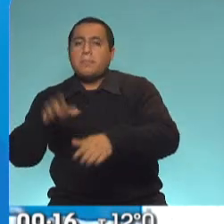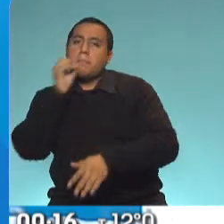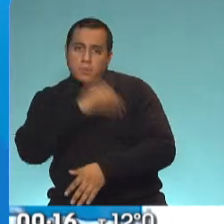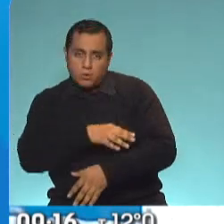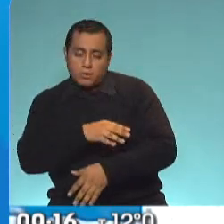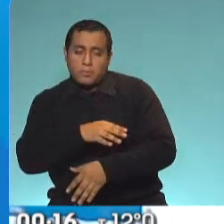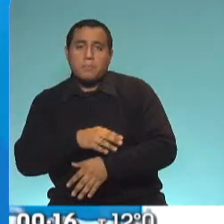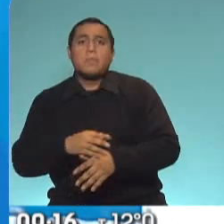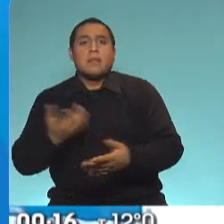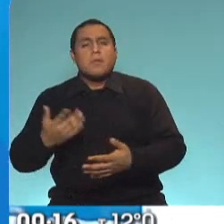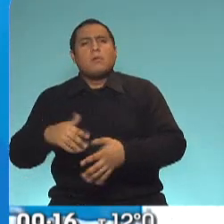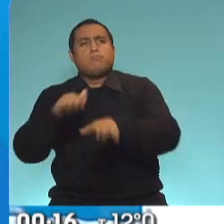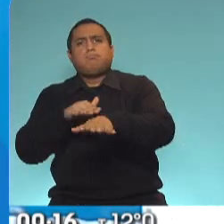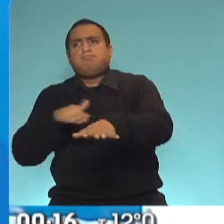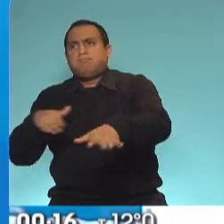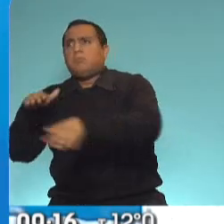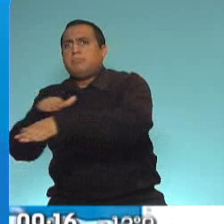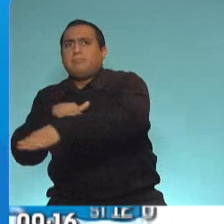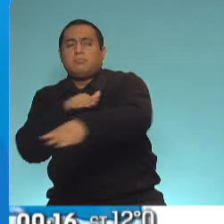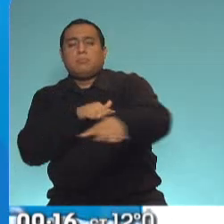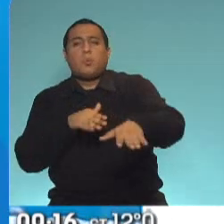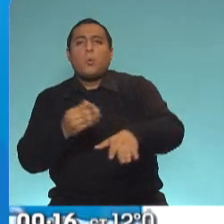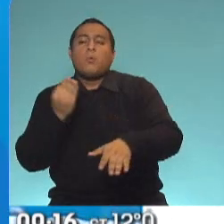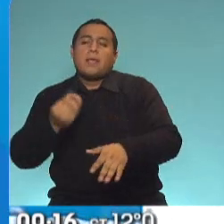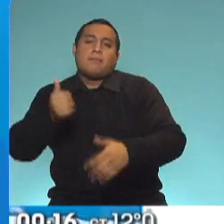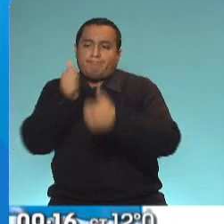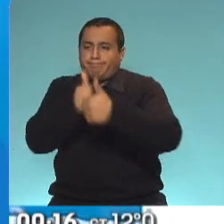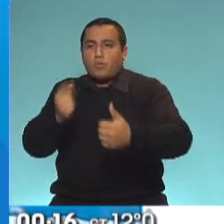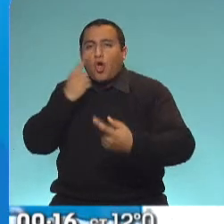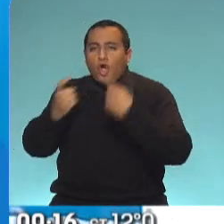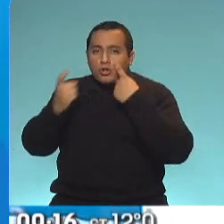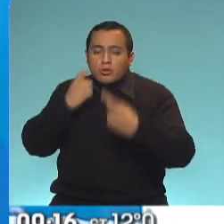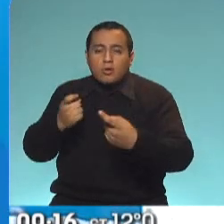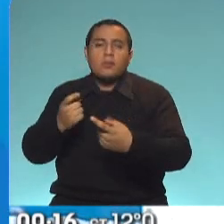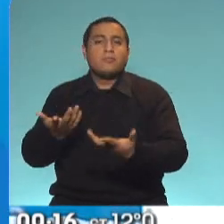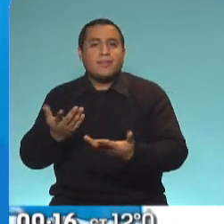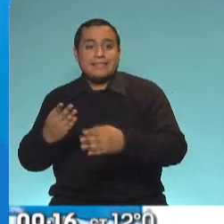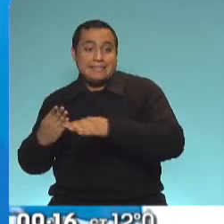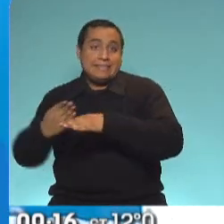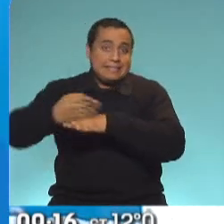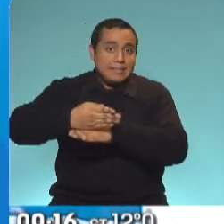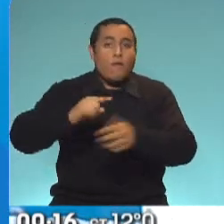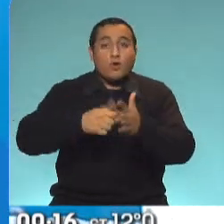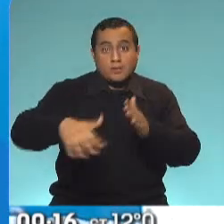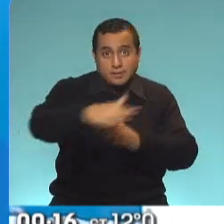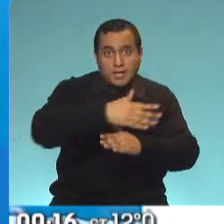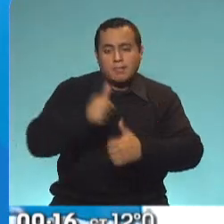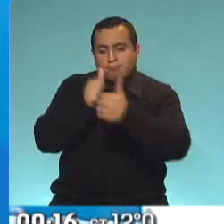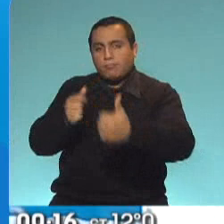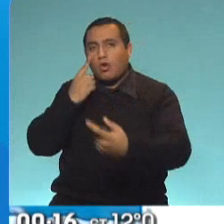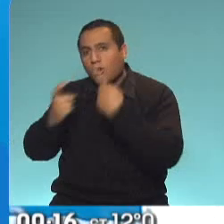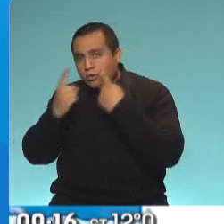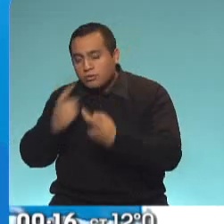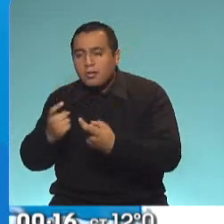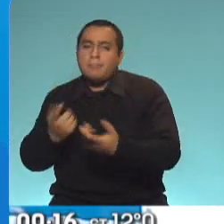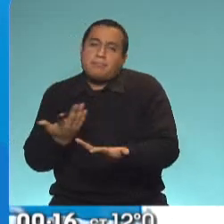los embotellamientos se ven porque hay controles en el ingreso a Ciudad de Buenos Aires para poder estar